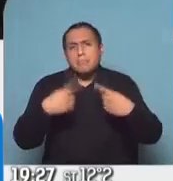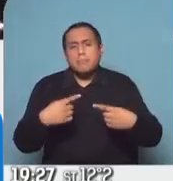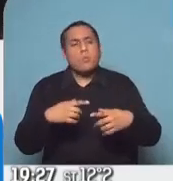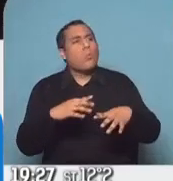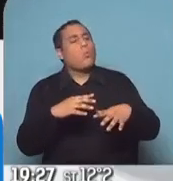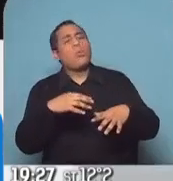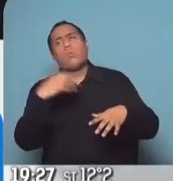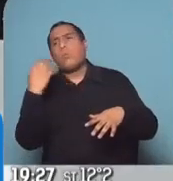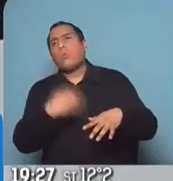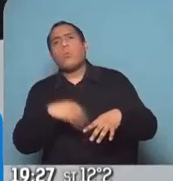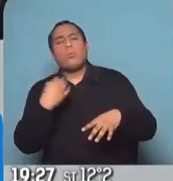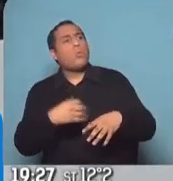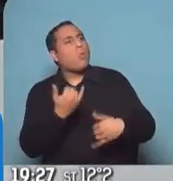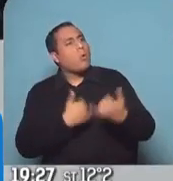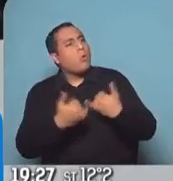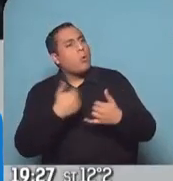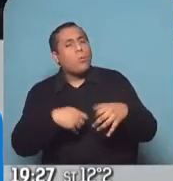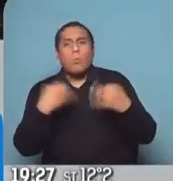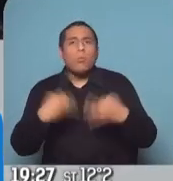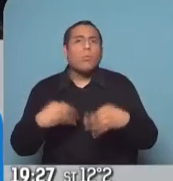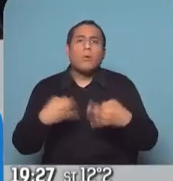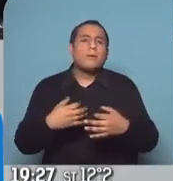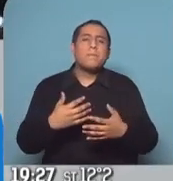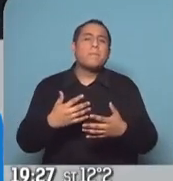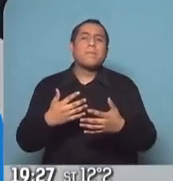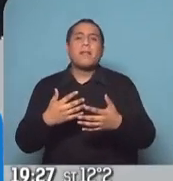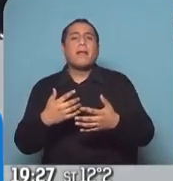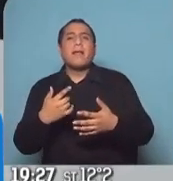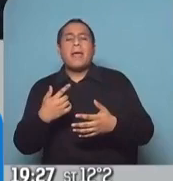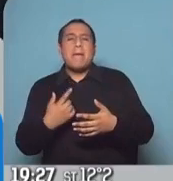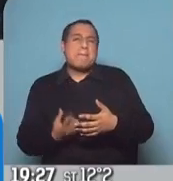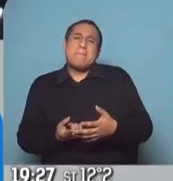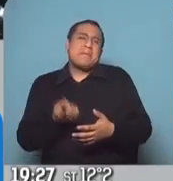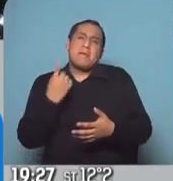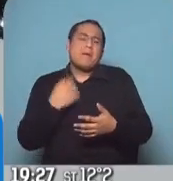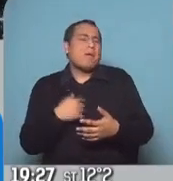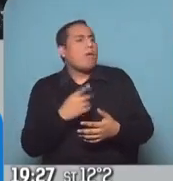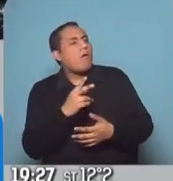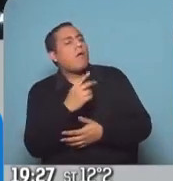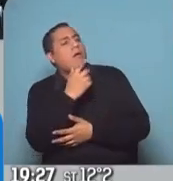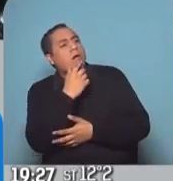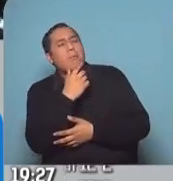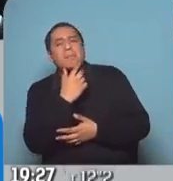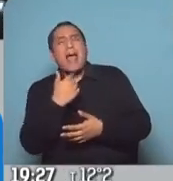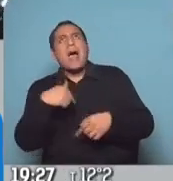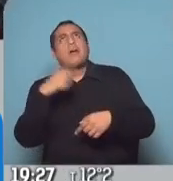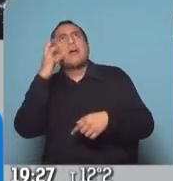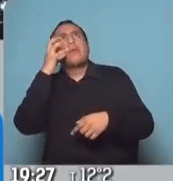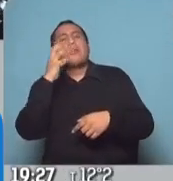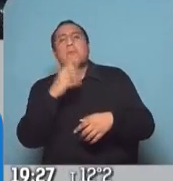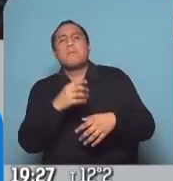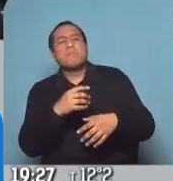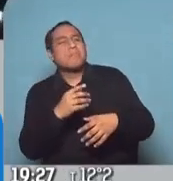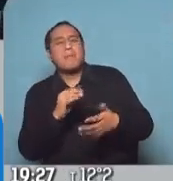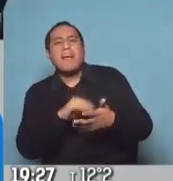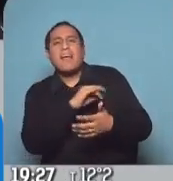deleite. Y entonces también, las primeras veces yo recuerdo que él, también el tema de las